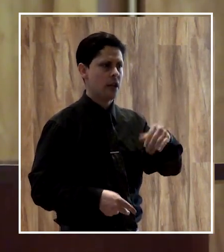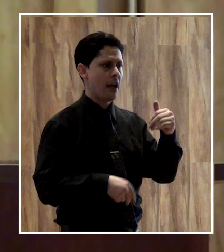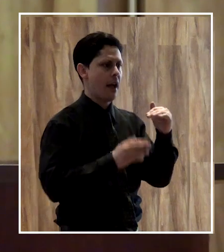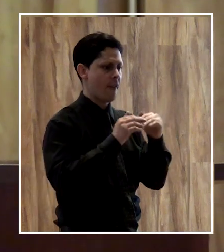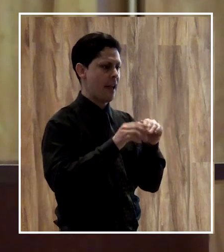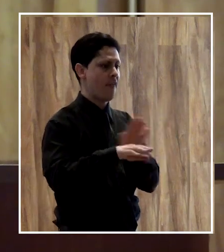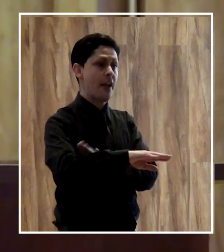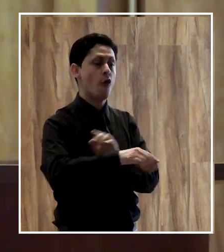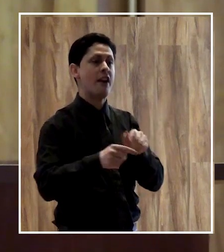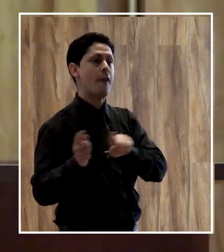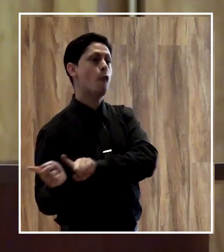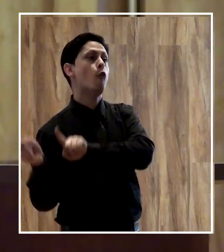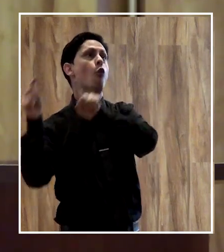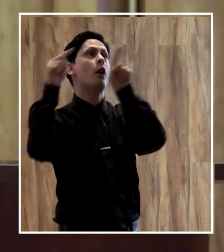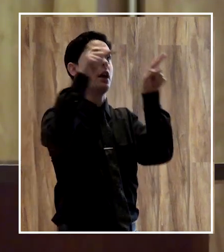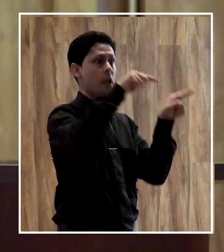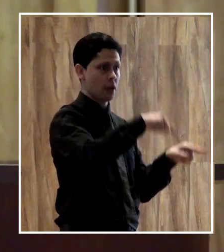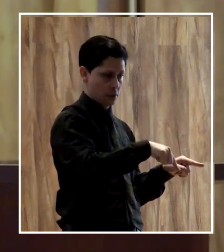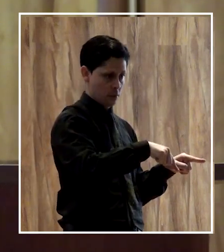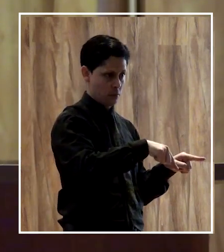Había subido de nuevo a los palacios,